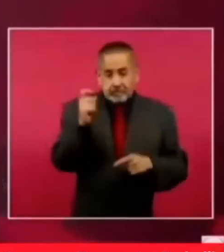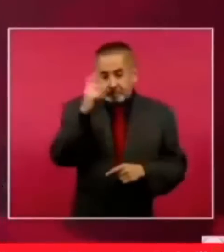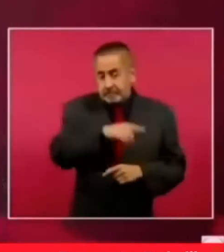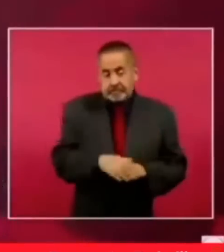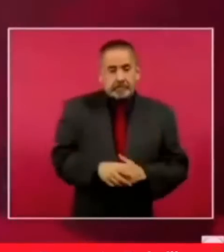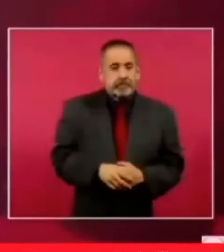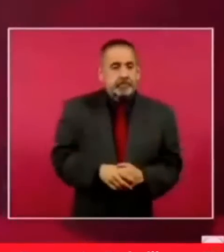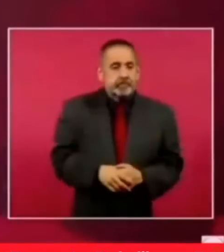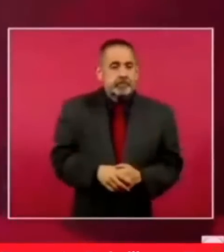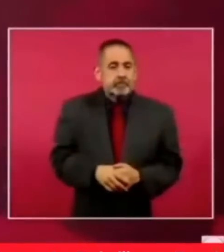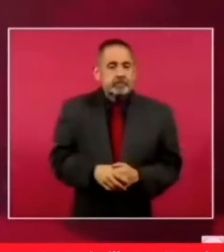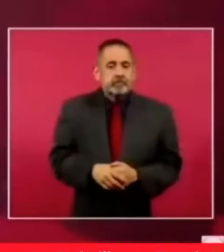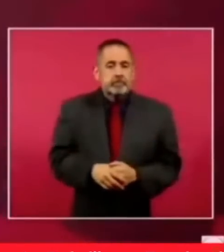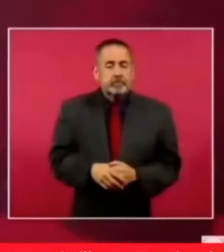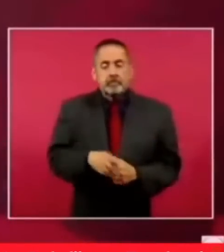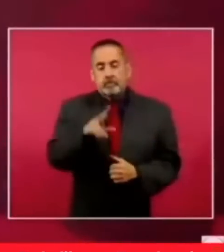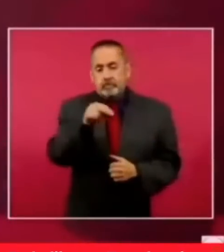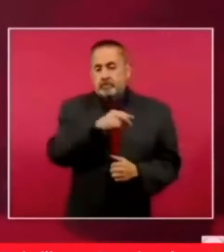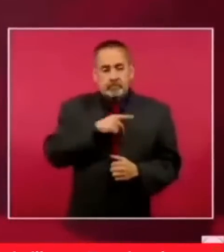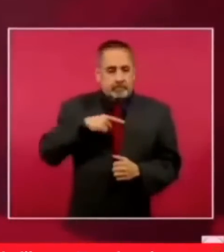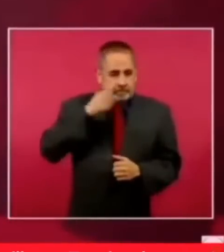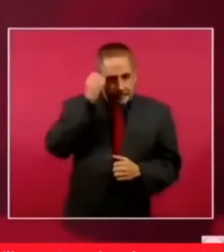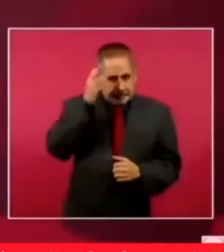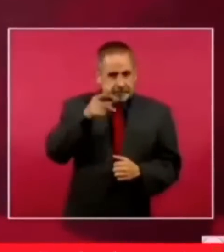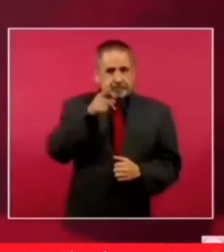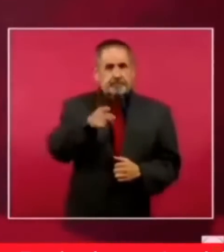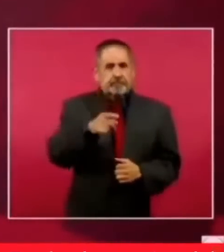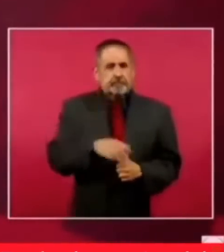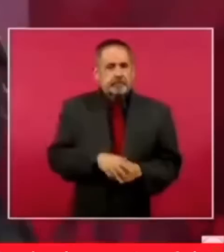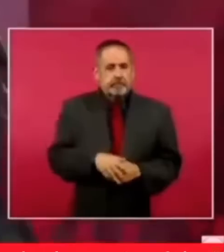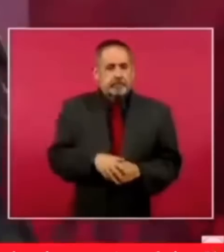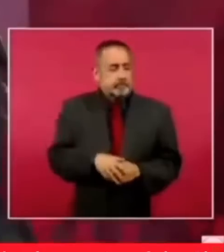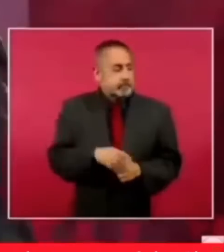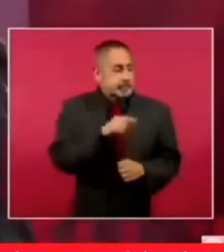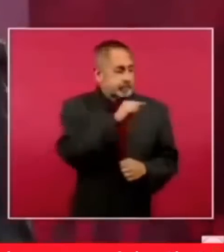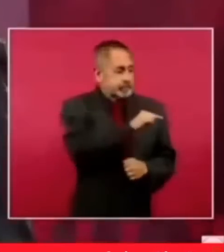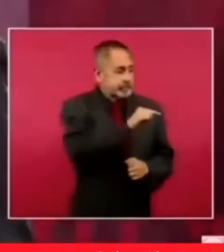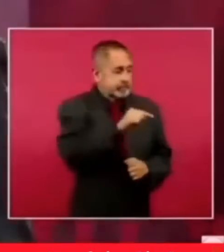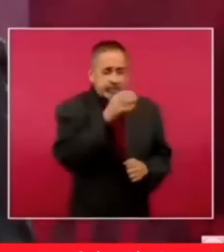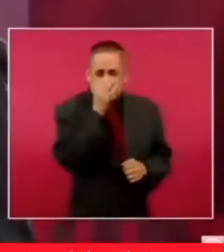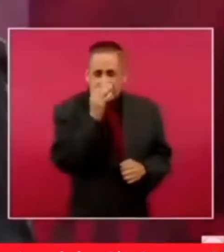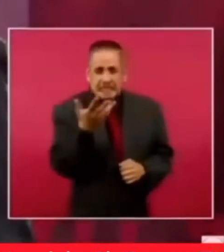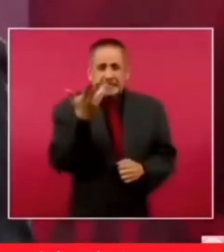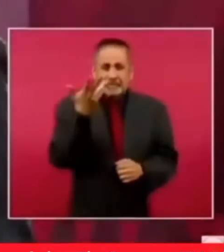porque no hay que olvidar, 10 distribuidoras